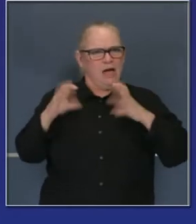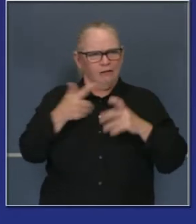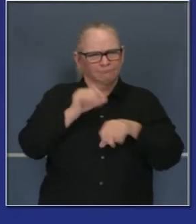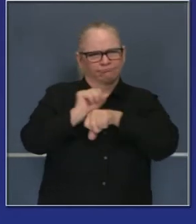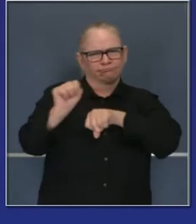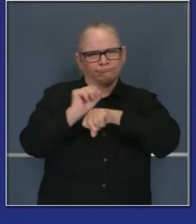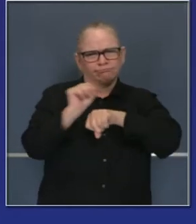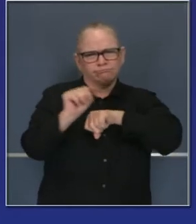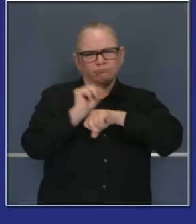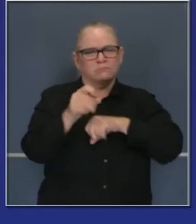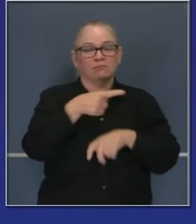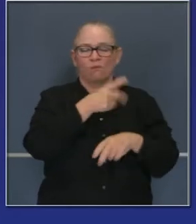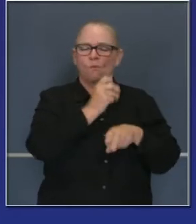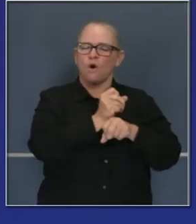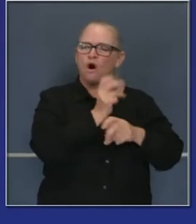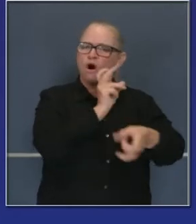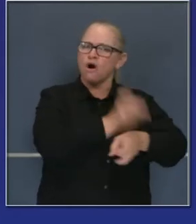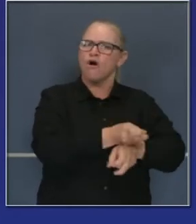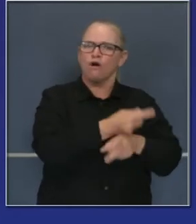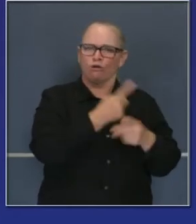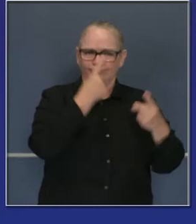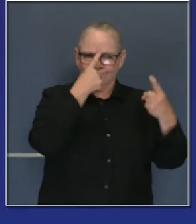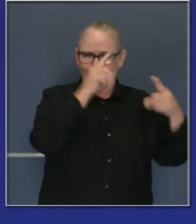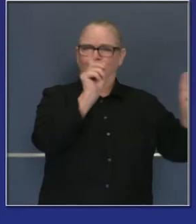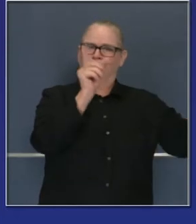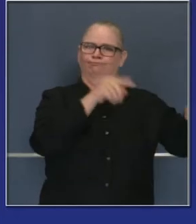dado un apoyo muy grande a esta causa